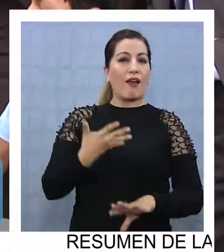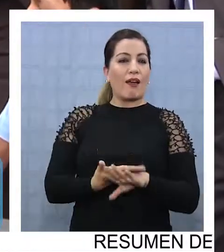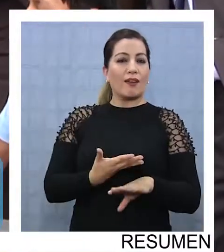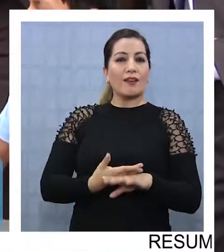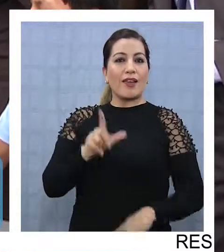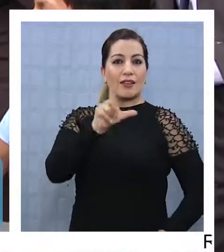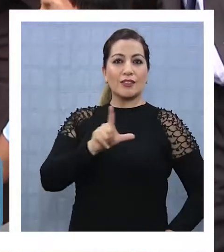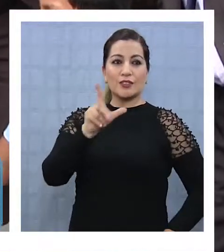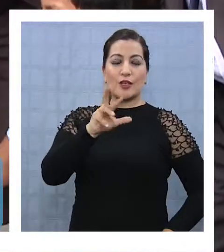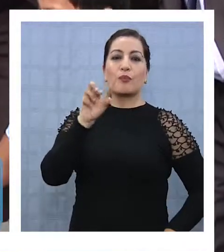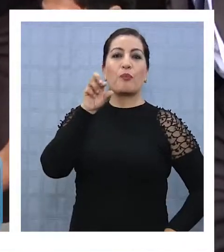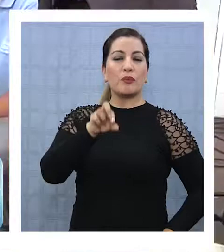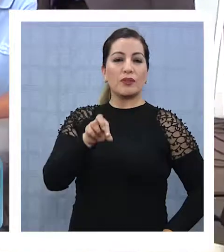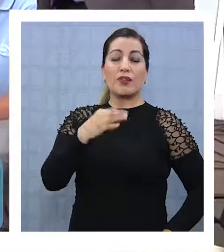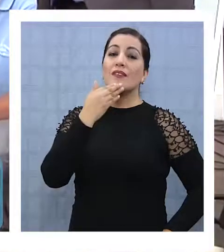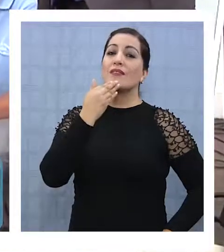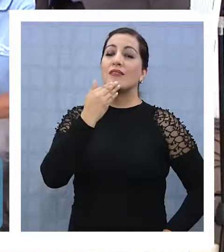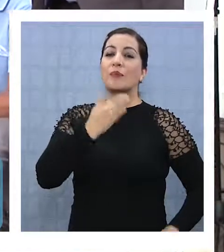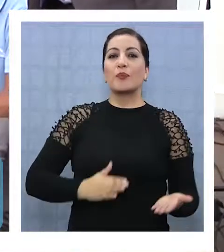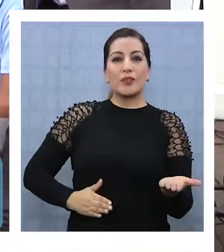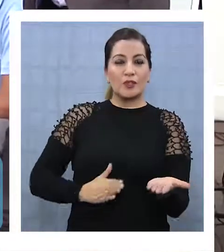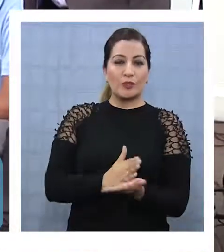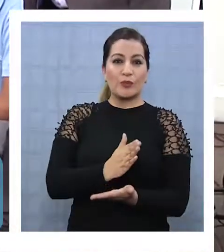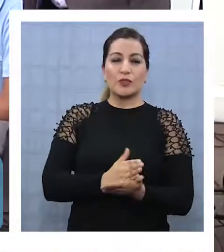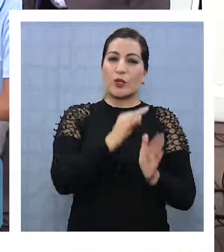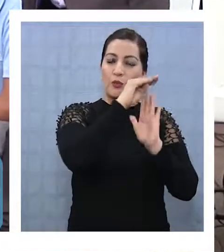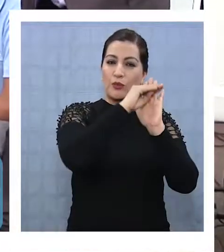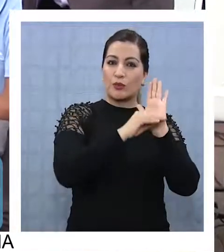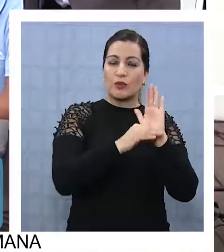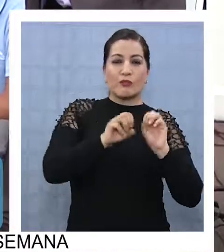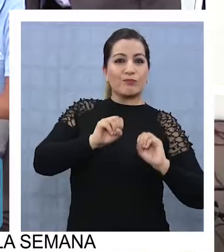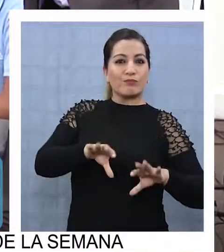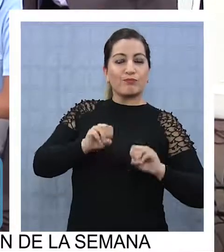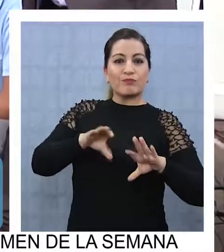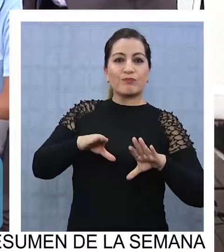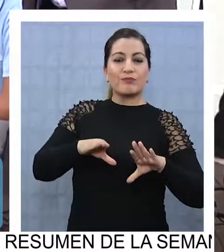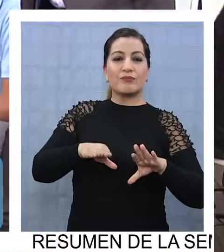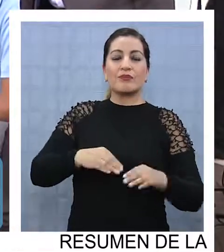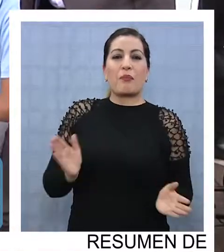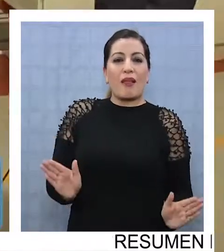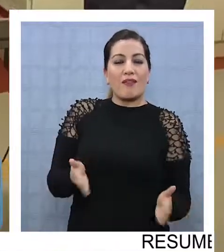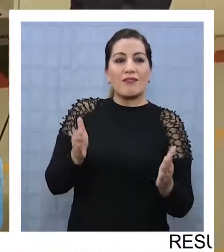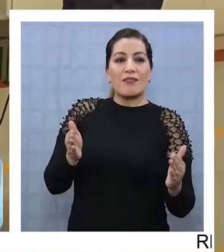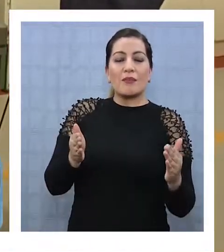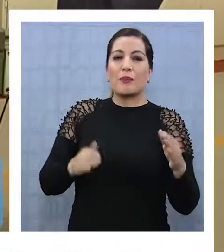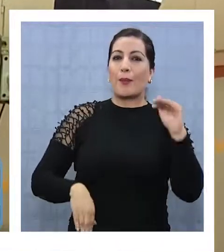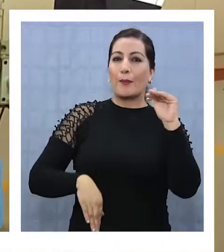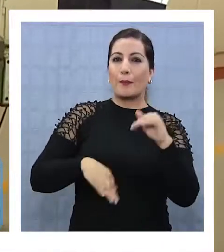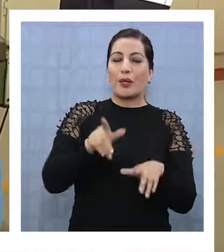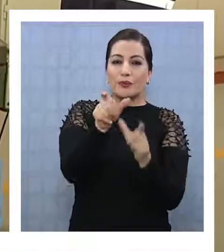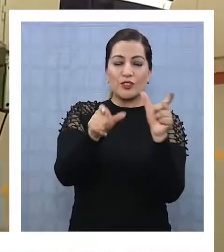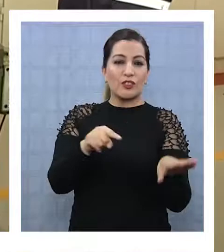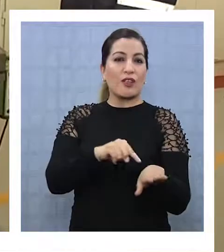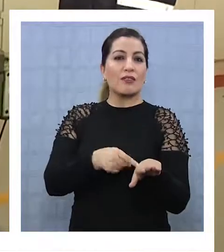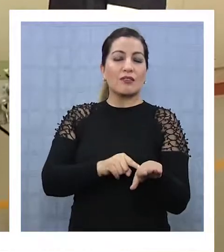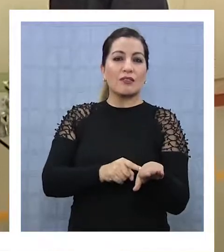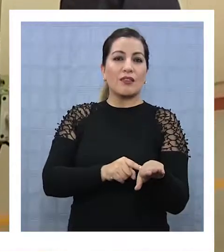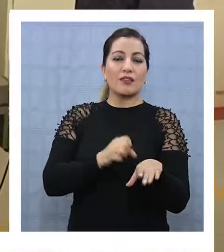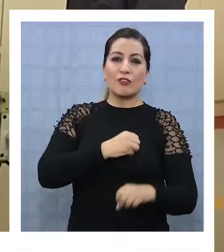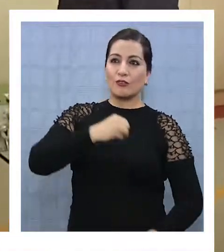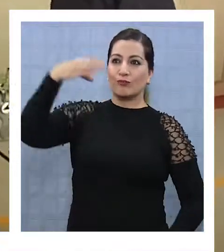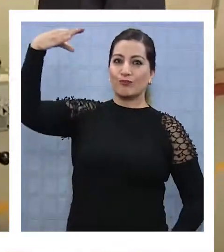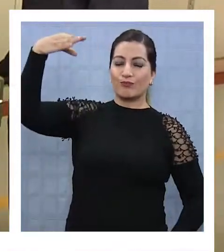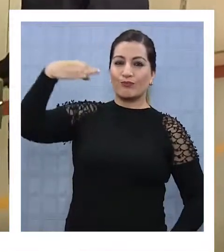Liceo Politécnico, además de dar inicio al programa de capacitación para incentivar el aumento de técnicos en energía